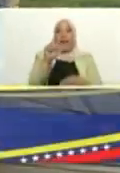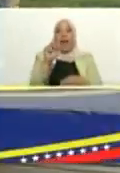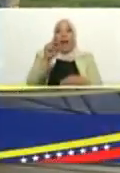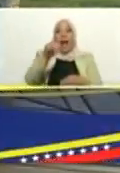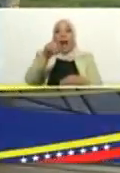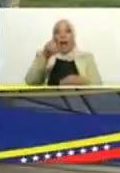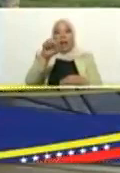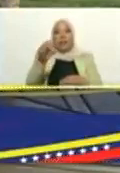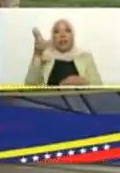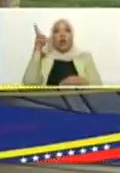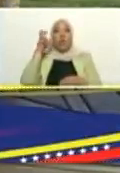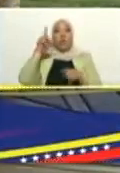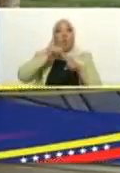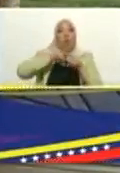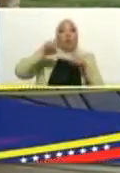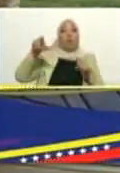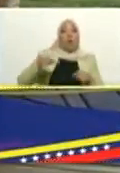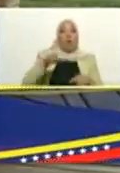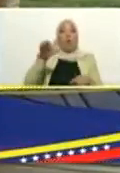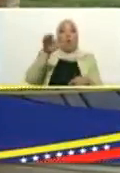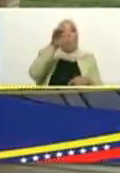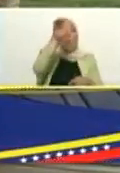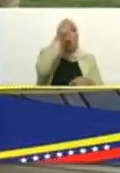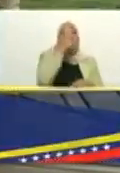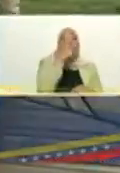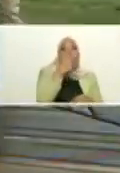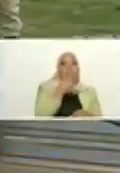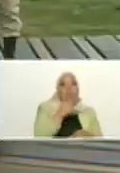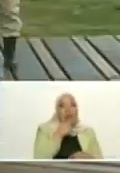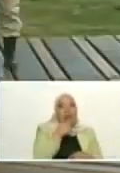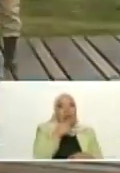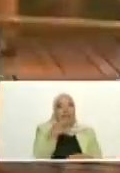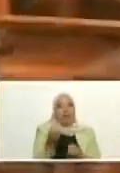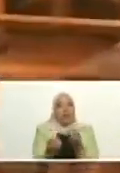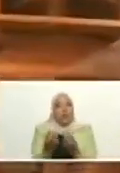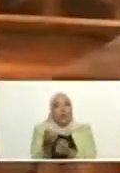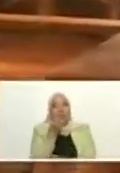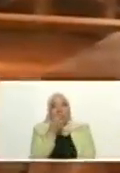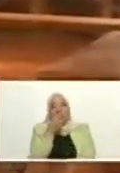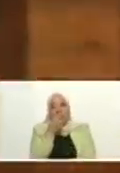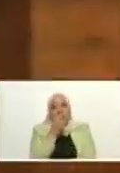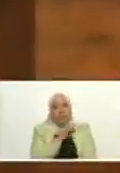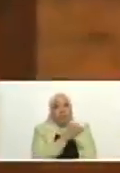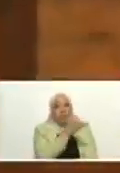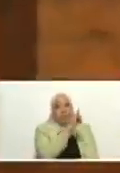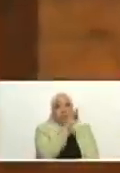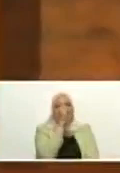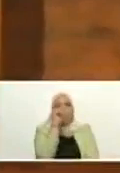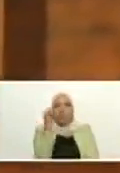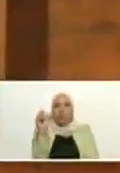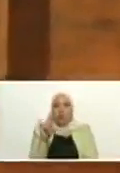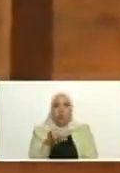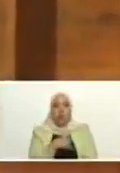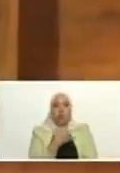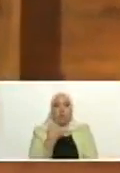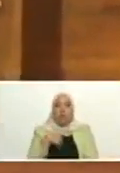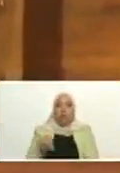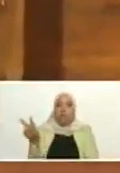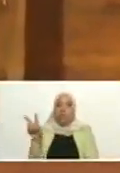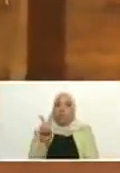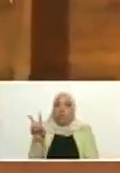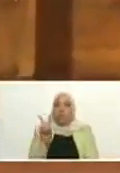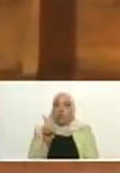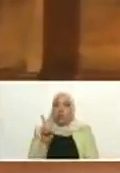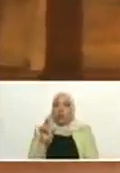Repano, escuchando, viendo esa belleza del Jardín Botánico de nuestra amada y querida Universidad Central de Venezuela, y bueno,